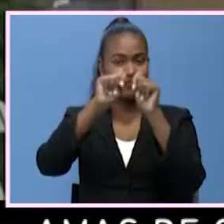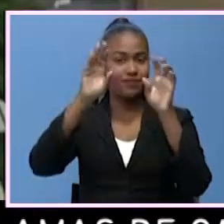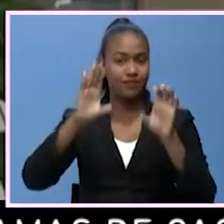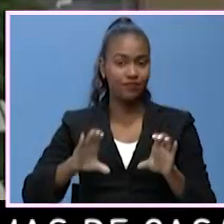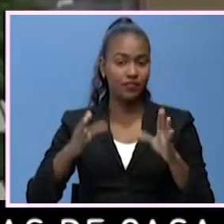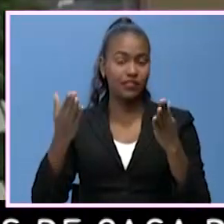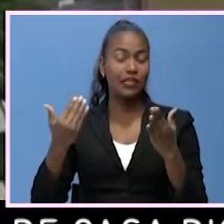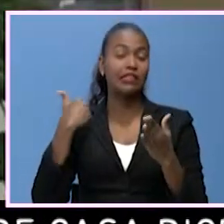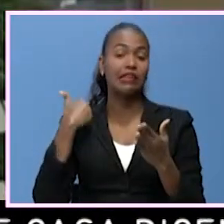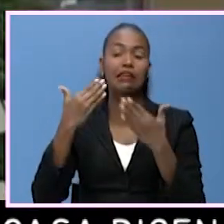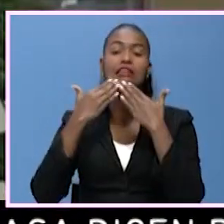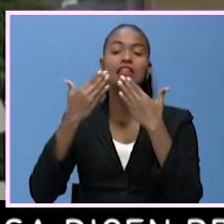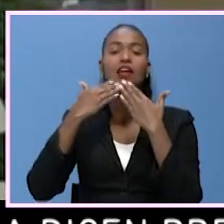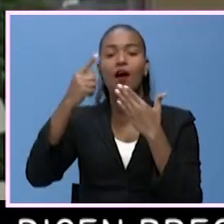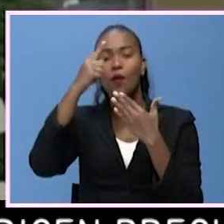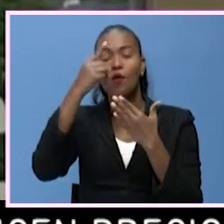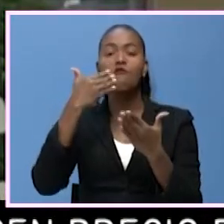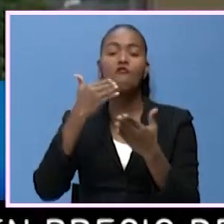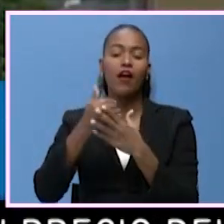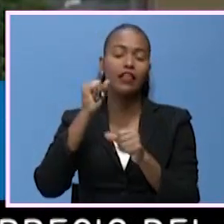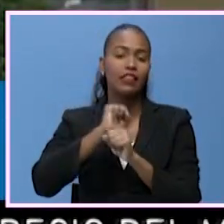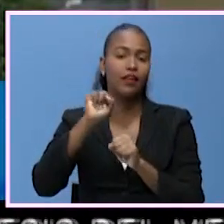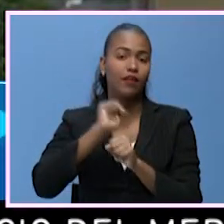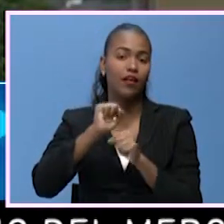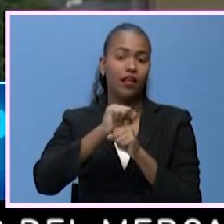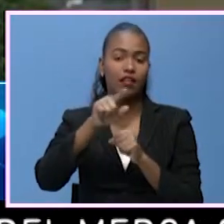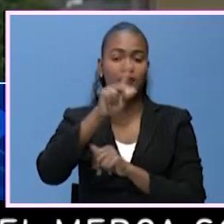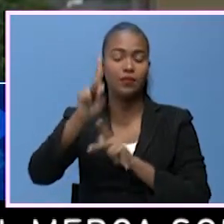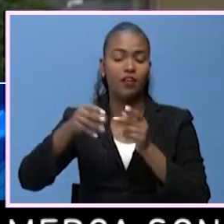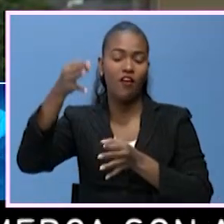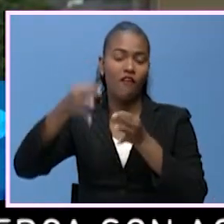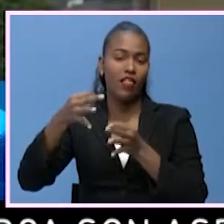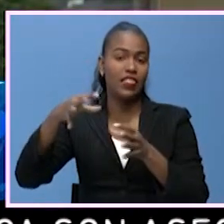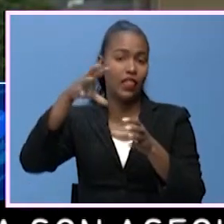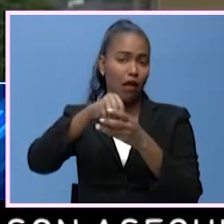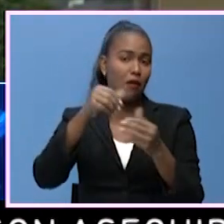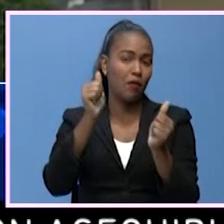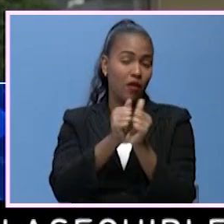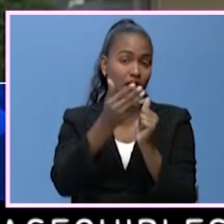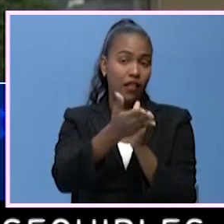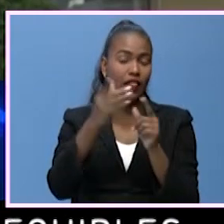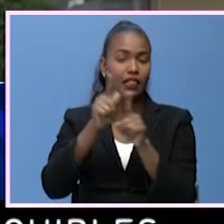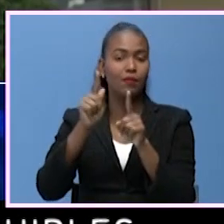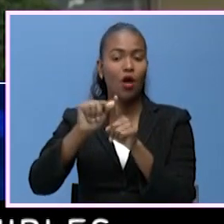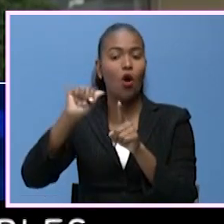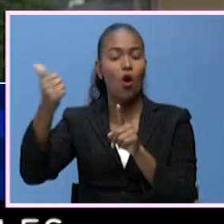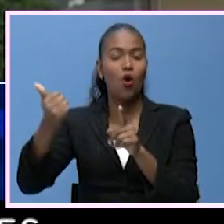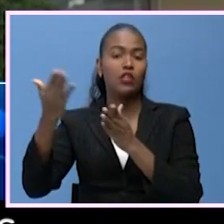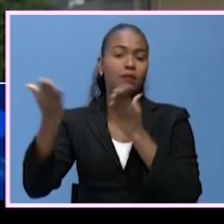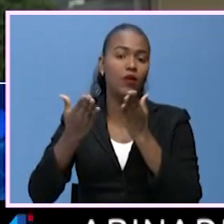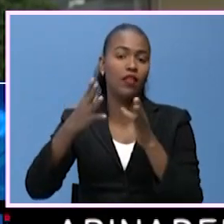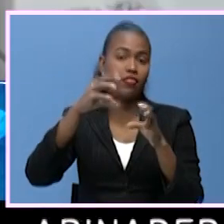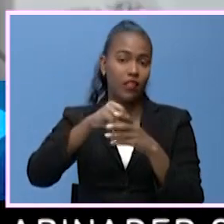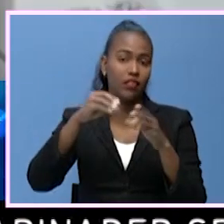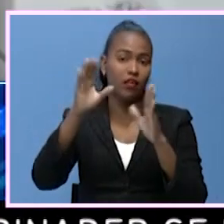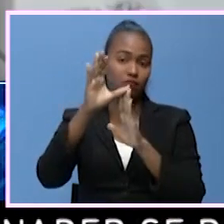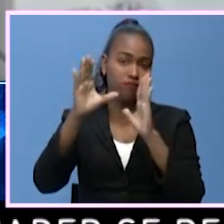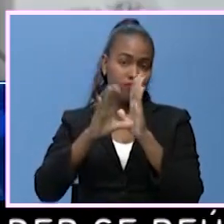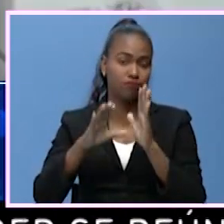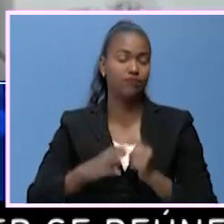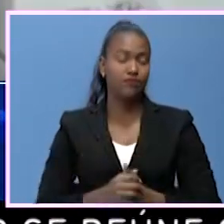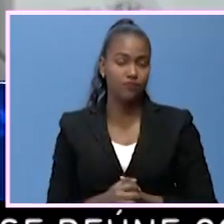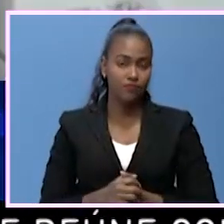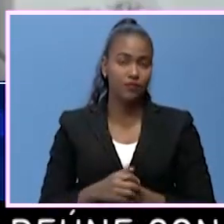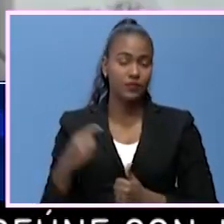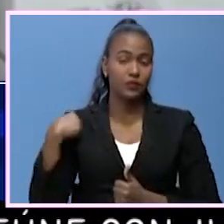Constitucional ha sido gracias al empeño laborioso y entusiasta de los magistrados y magistradas, así como de los demás servidores constitucionales. Nosotros